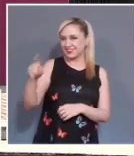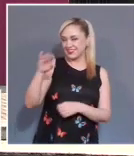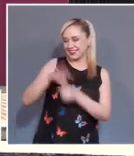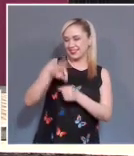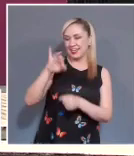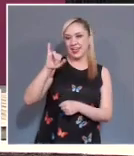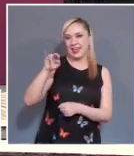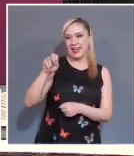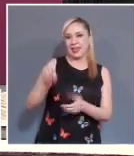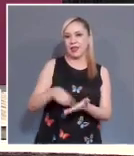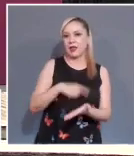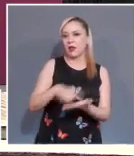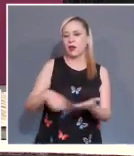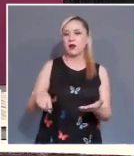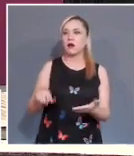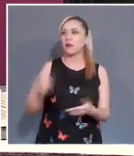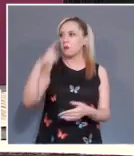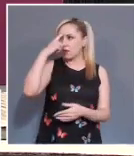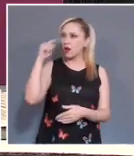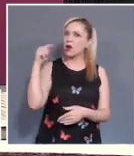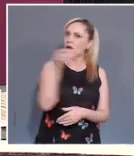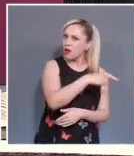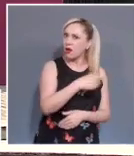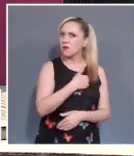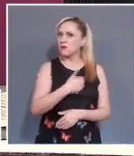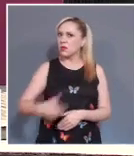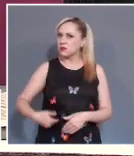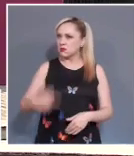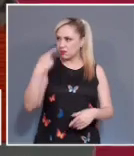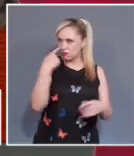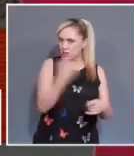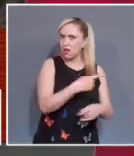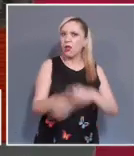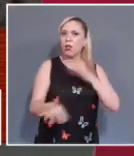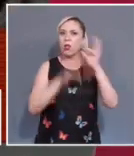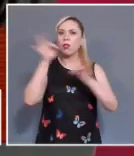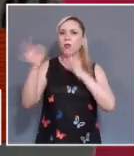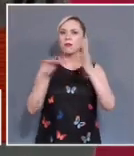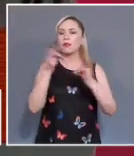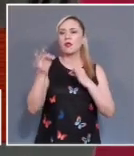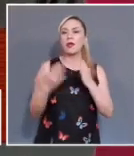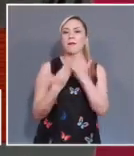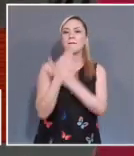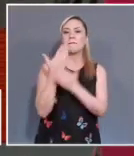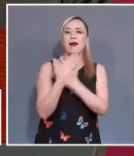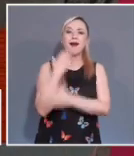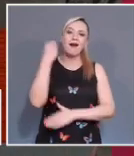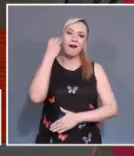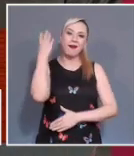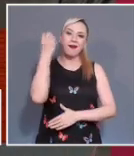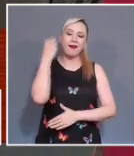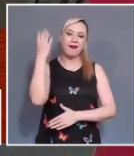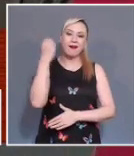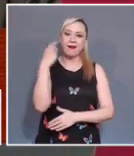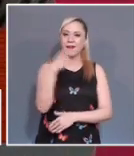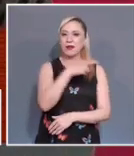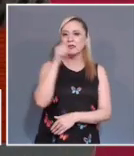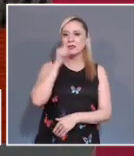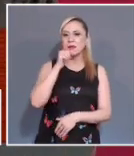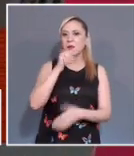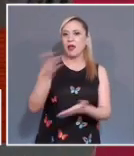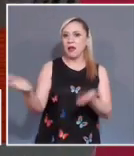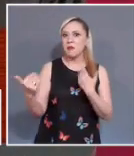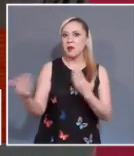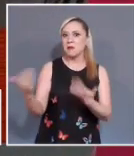el presidente de la República por las declaraciones realizadas en sus conferencias mañaneras. El proyecto